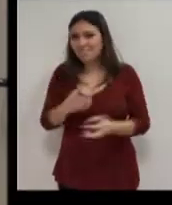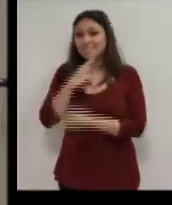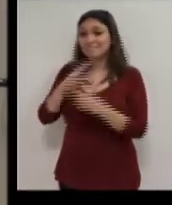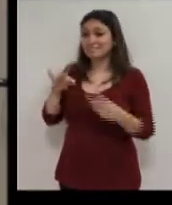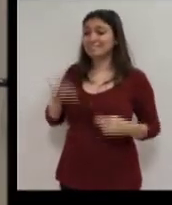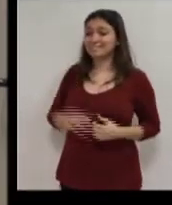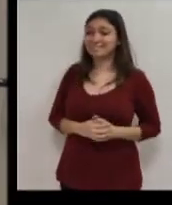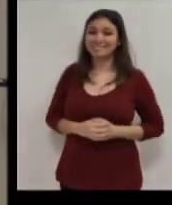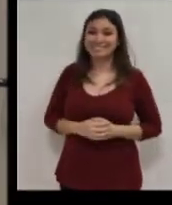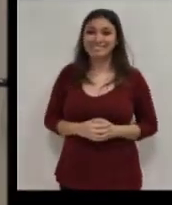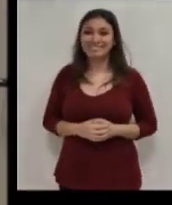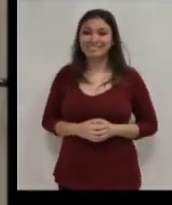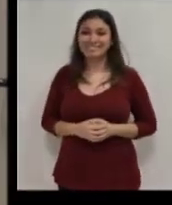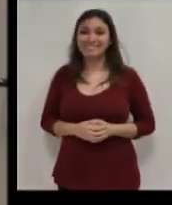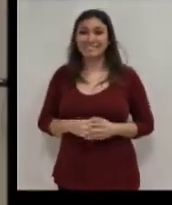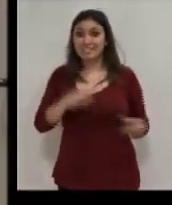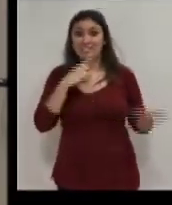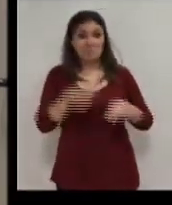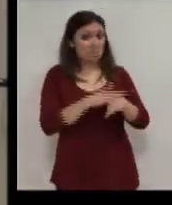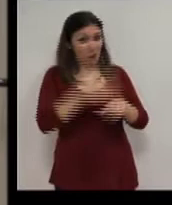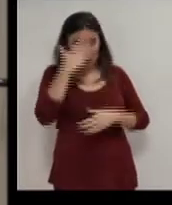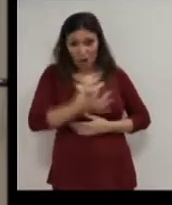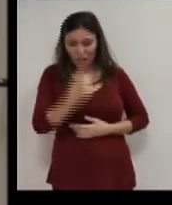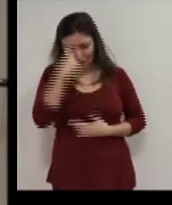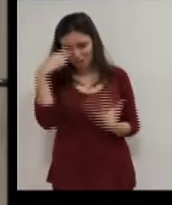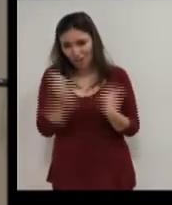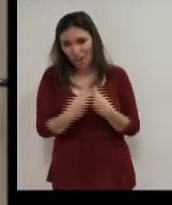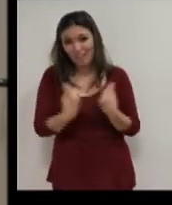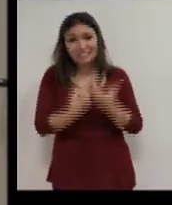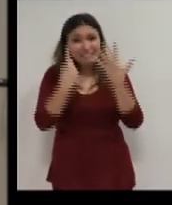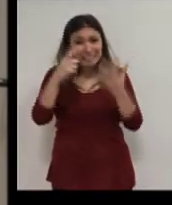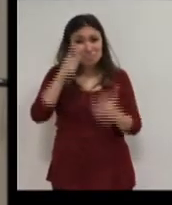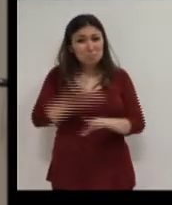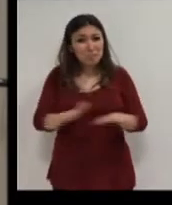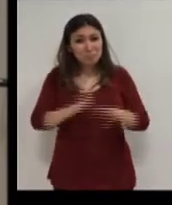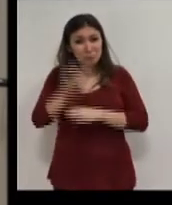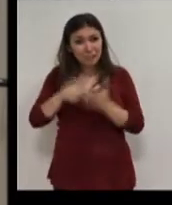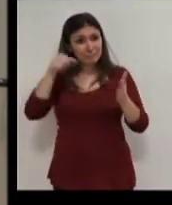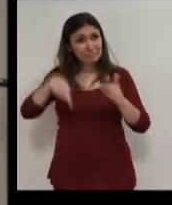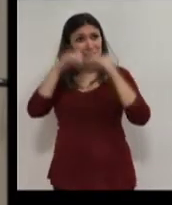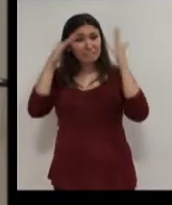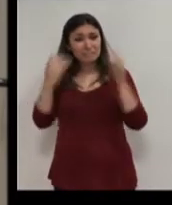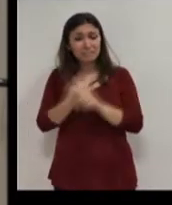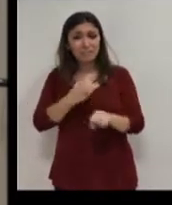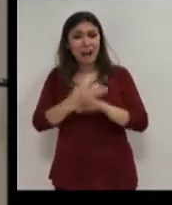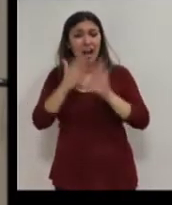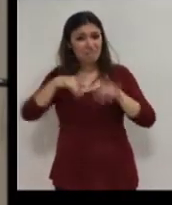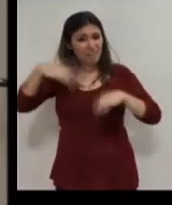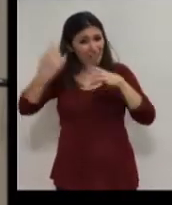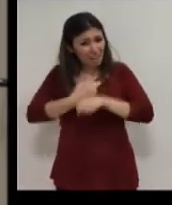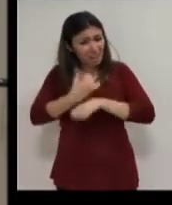Bueno, inciso, vamos a seguir. No me lo puedo creer, eso es imposible, ¿eh? Pero bueno,